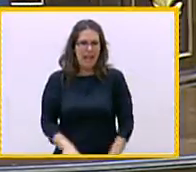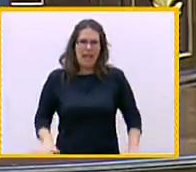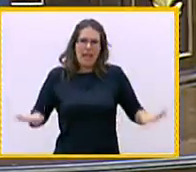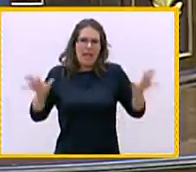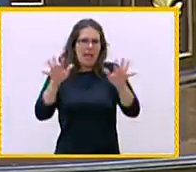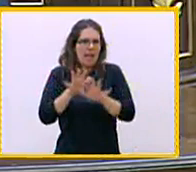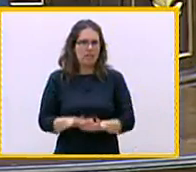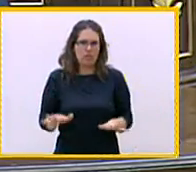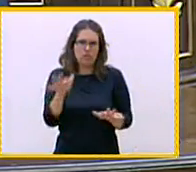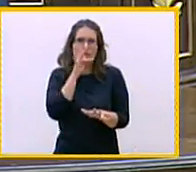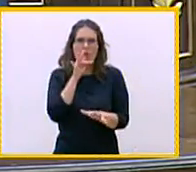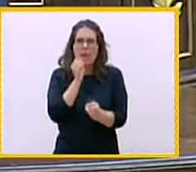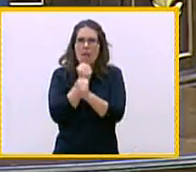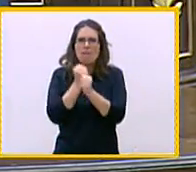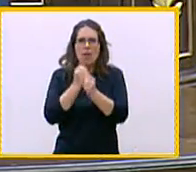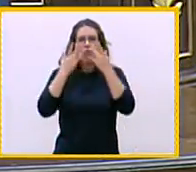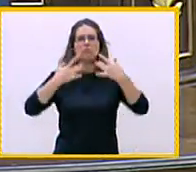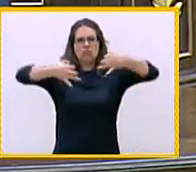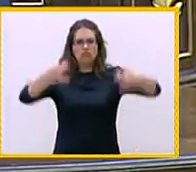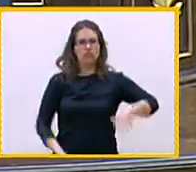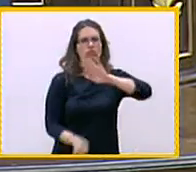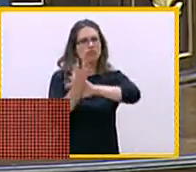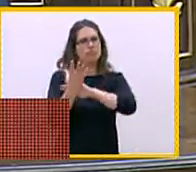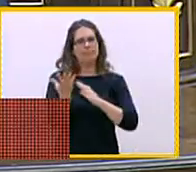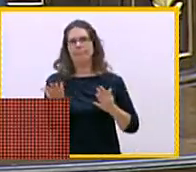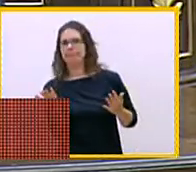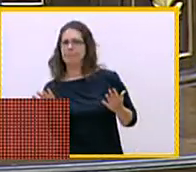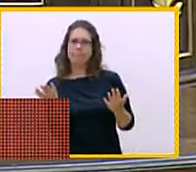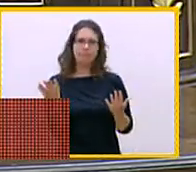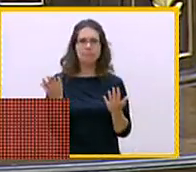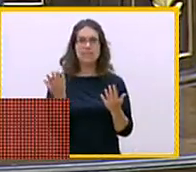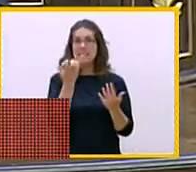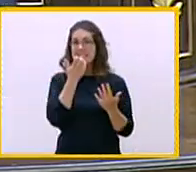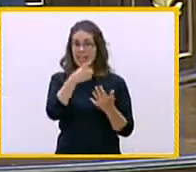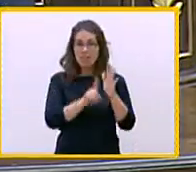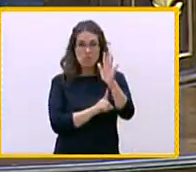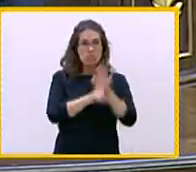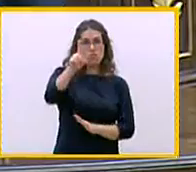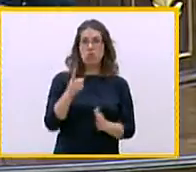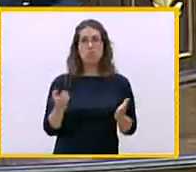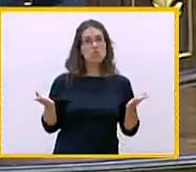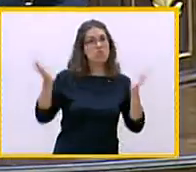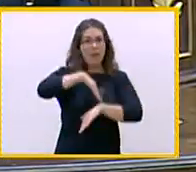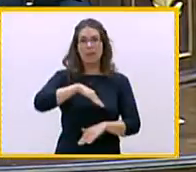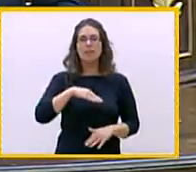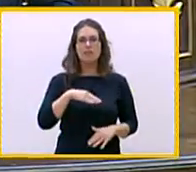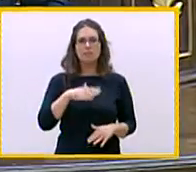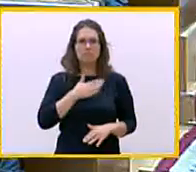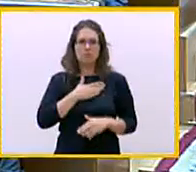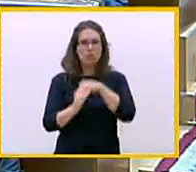empleo. Y lo diré una vez más, mientras esta no se produzca, no podremos dar por superada la